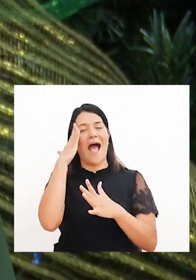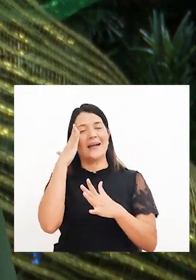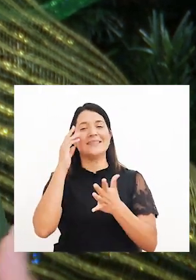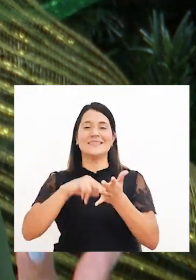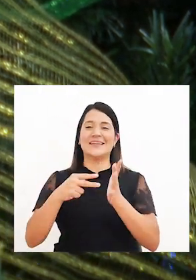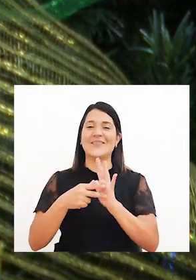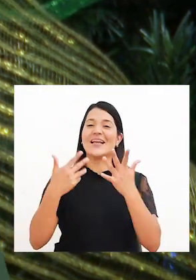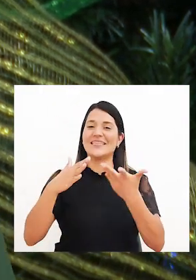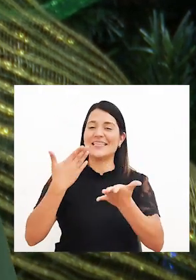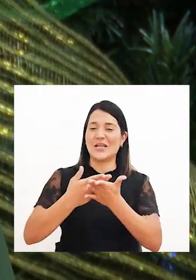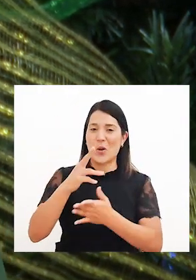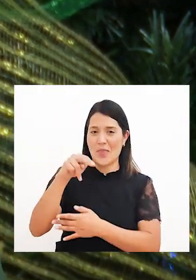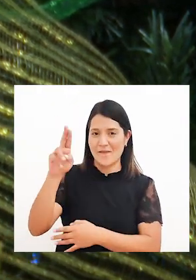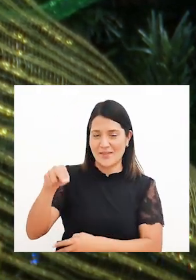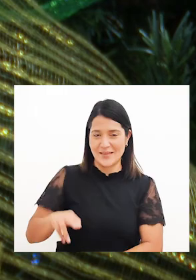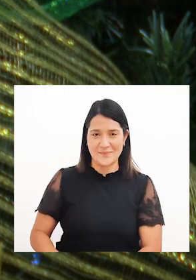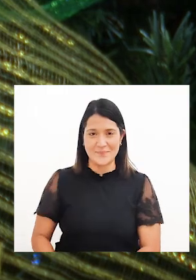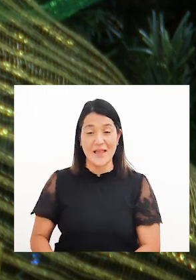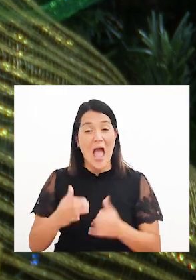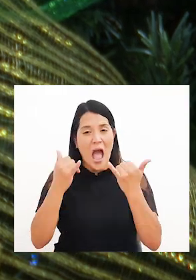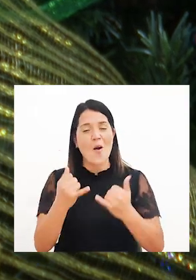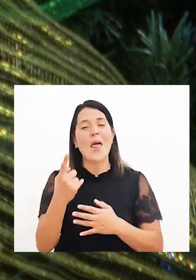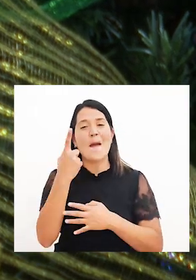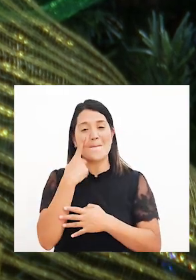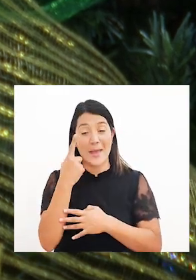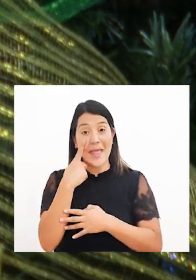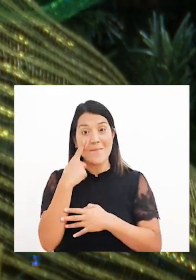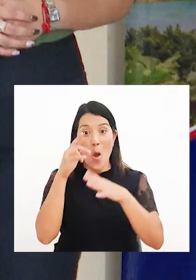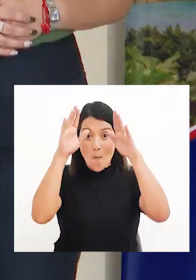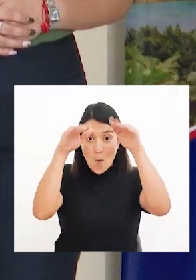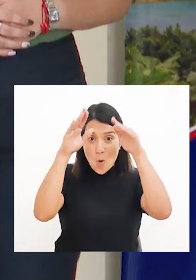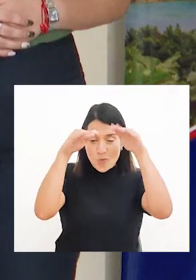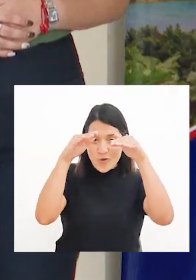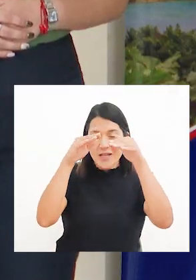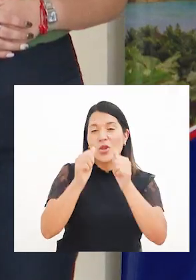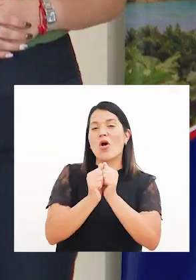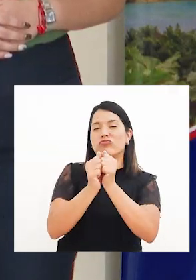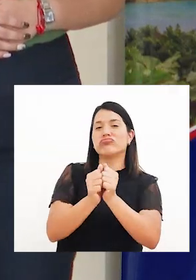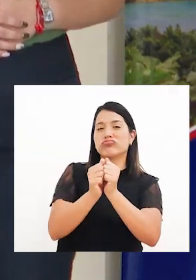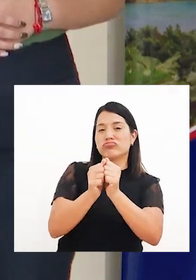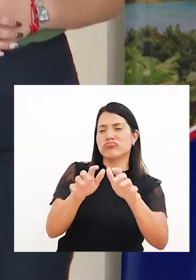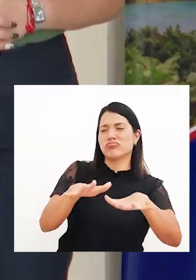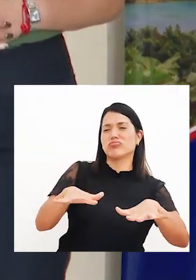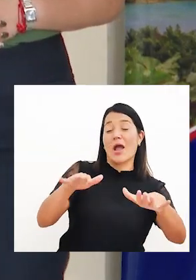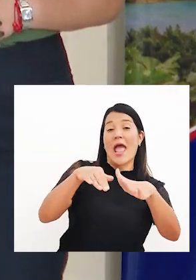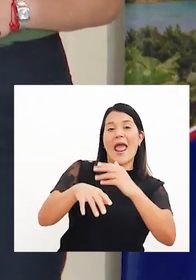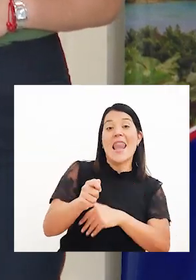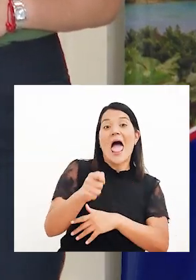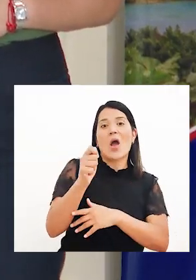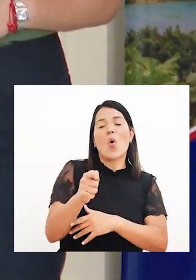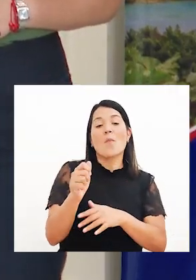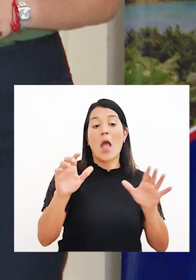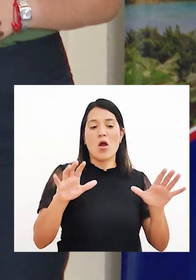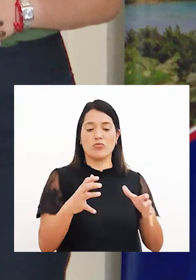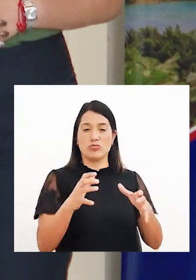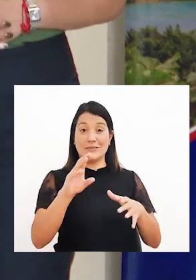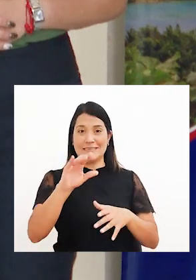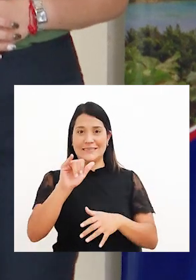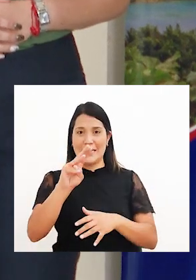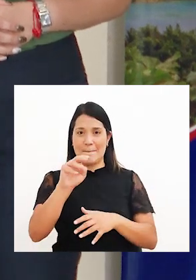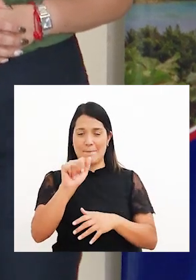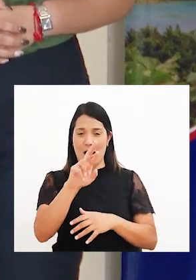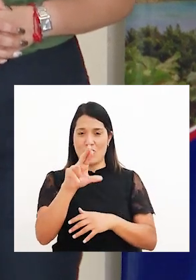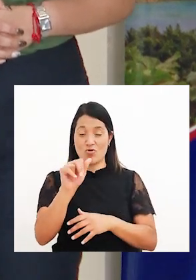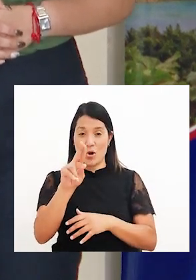que la Navidad llegó. Veremos la interpretación del burrito sabanero en la cumbia de la cimarrona del profesor Alex Gutiérrez en